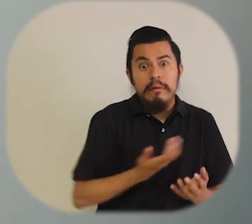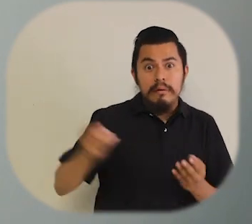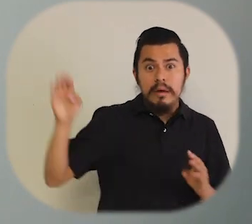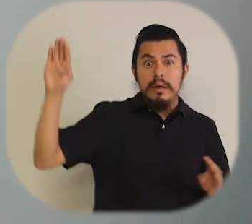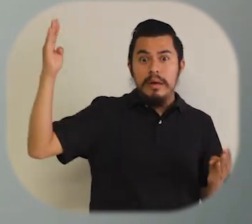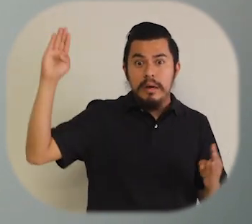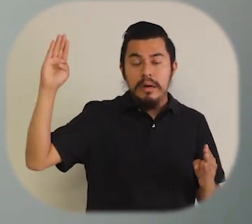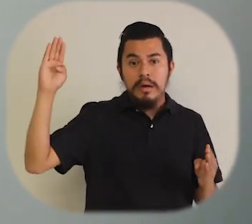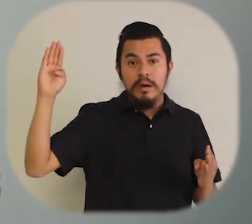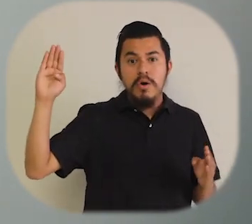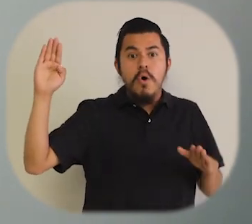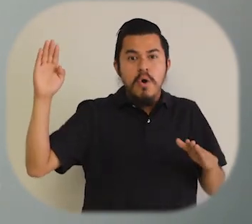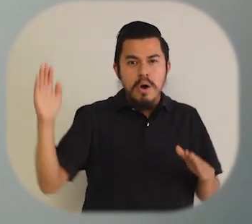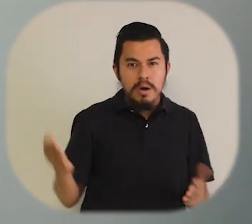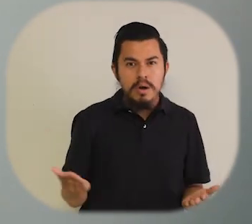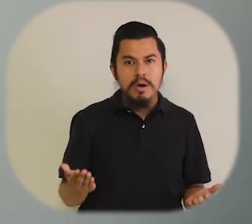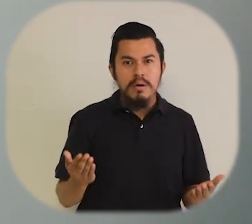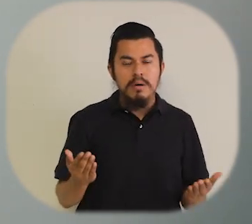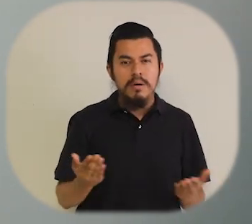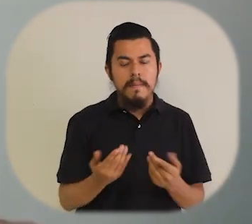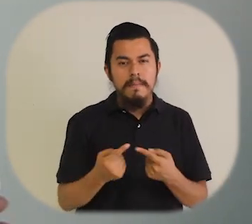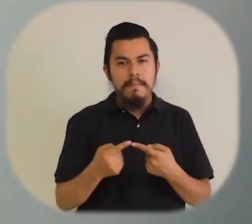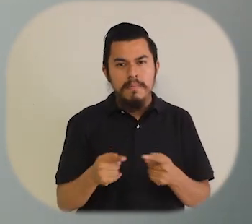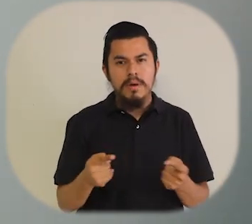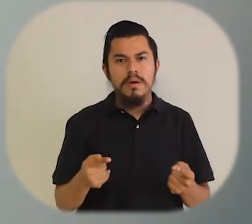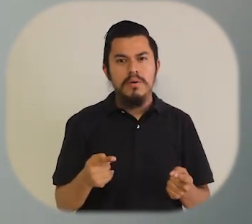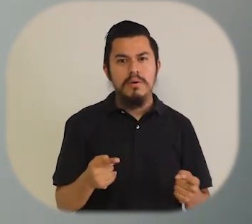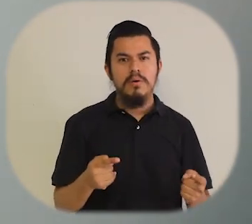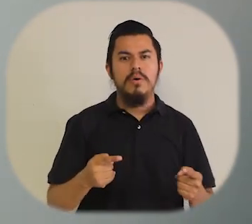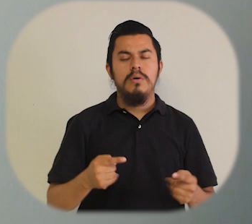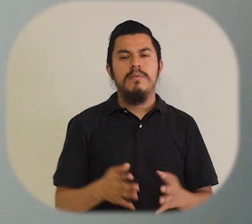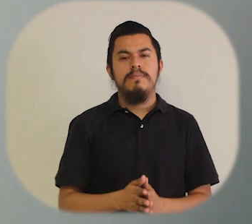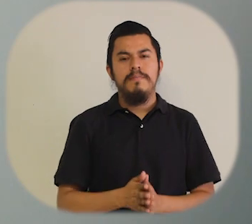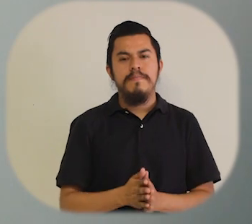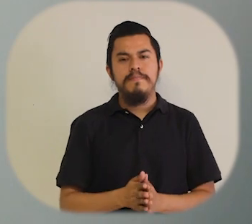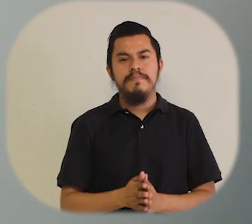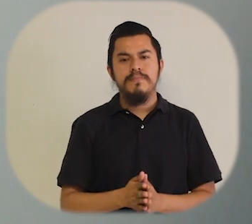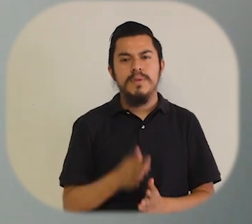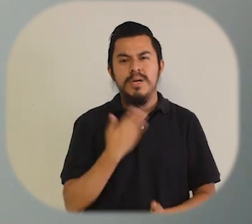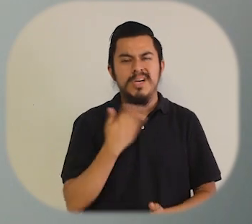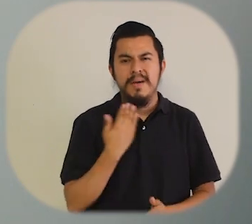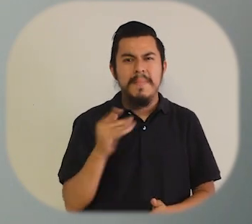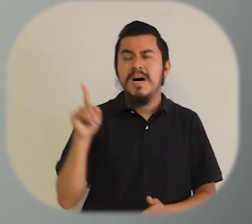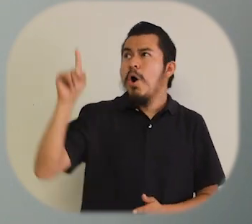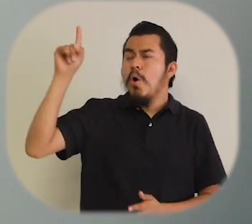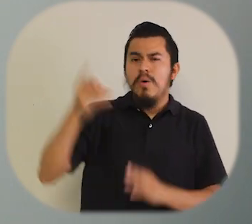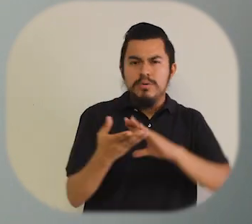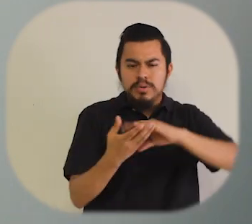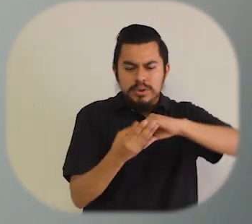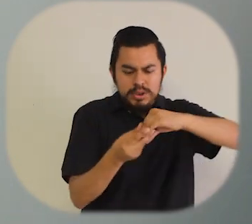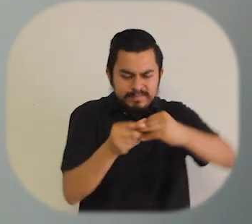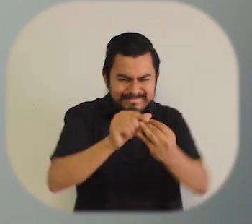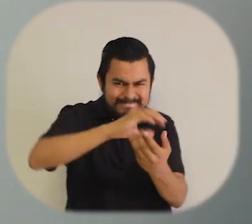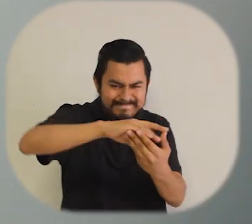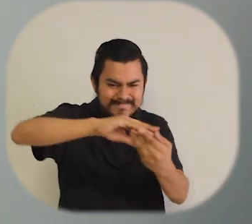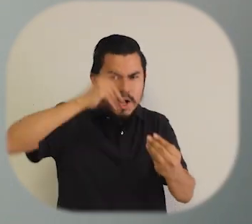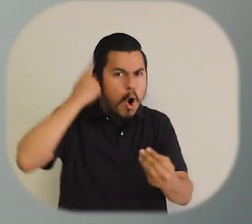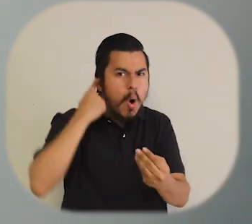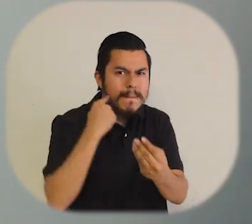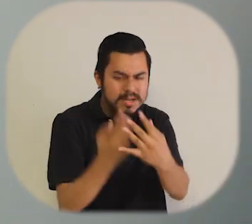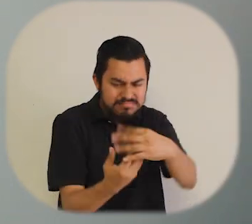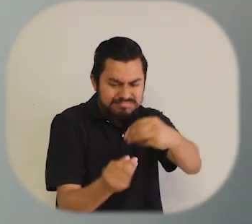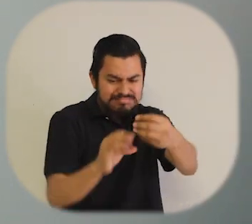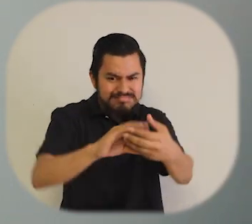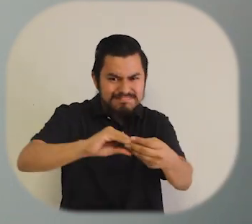pero realmente el hecho de que el hombre fue creado a imagen de Dios, todas las demás cosas son